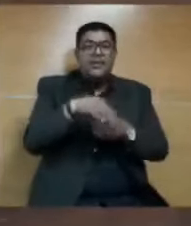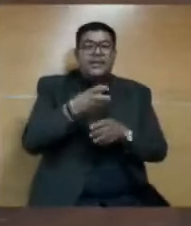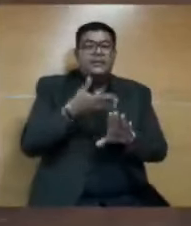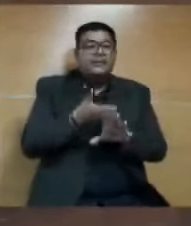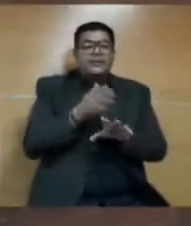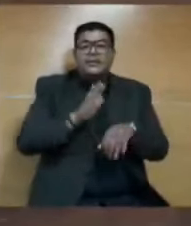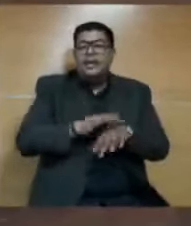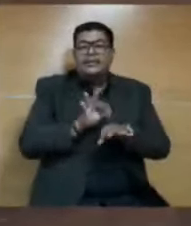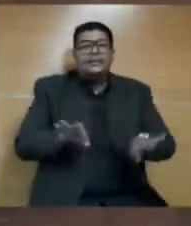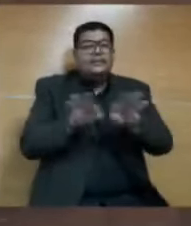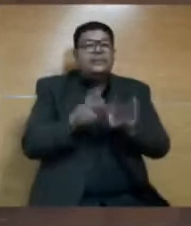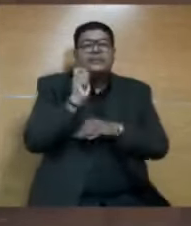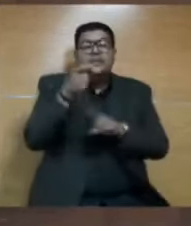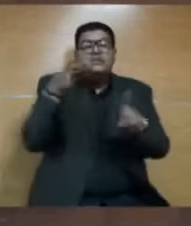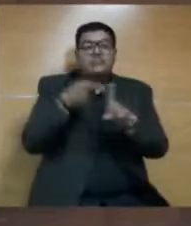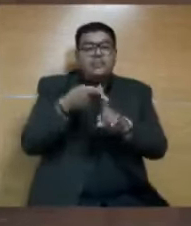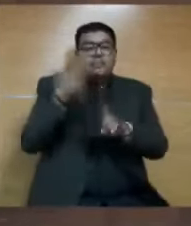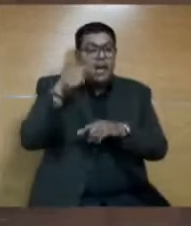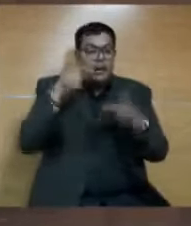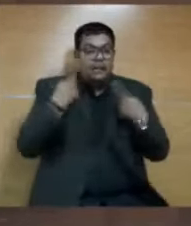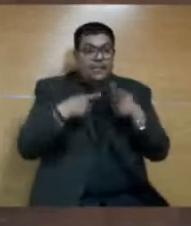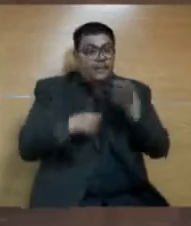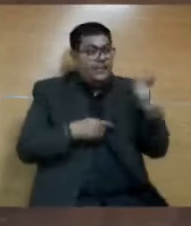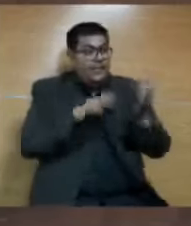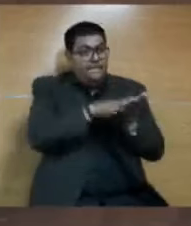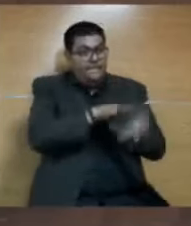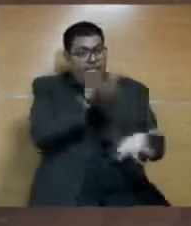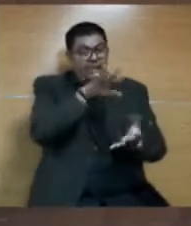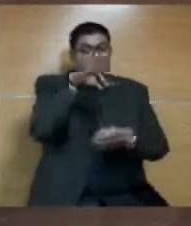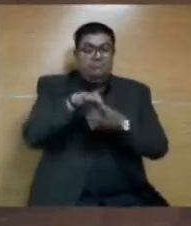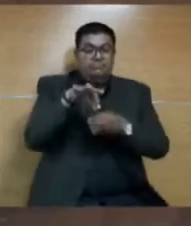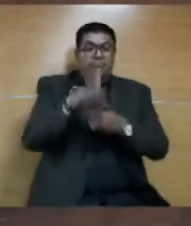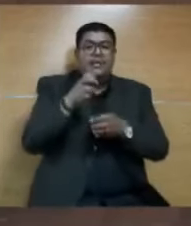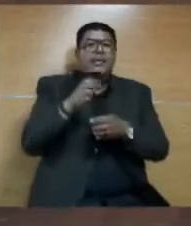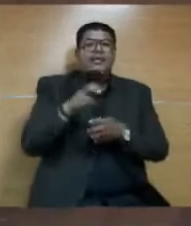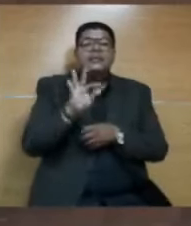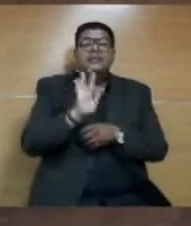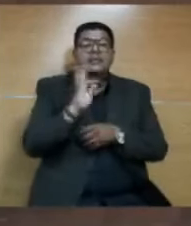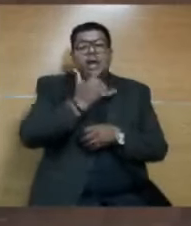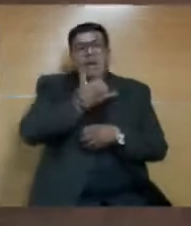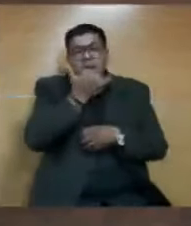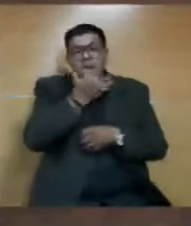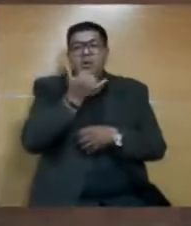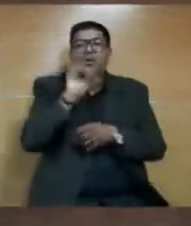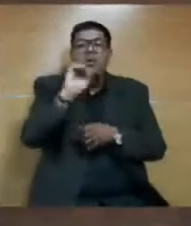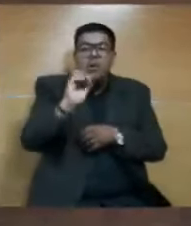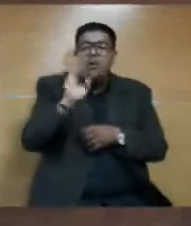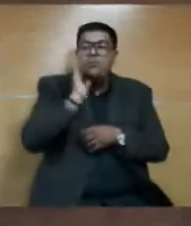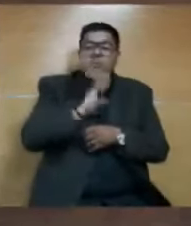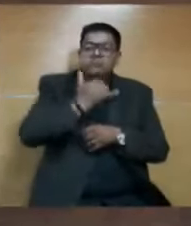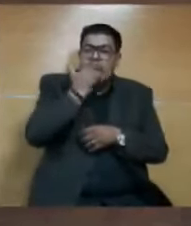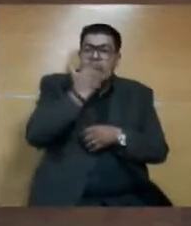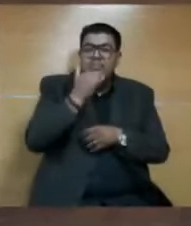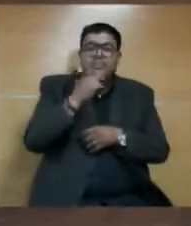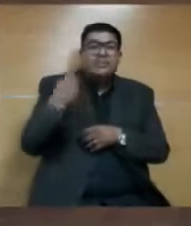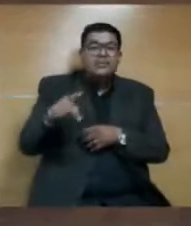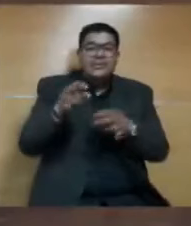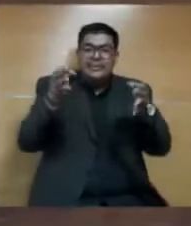manera preponderante la determinación de la ciudadanía mayoritaria si las irregularidades acreditadas no son de la